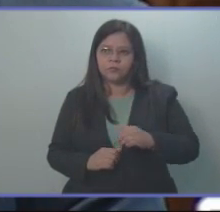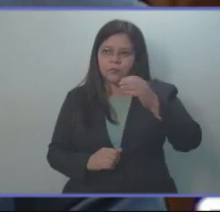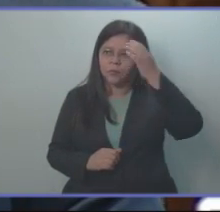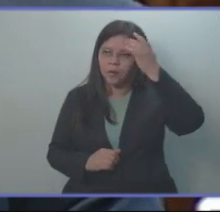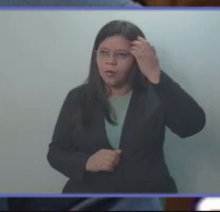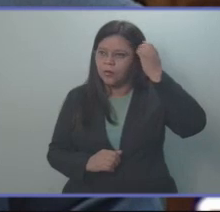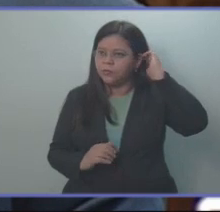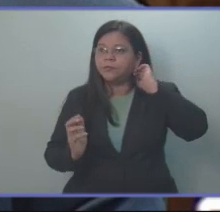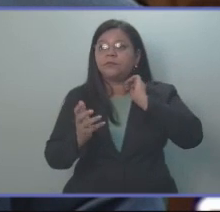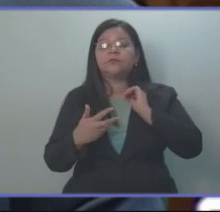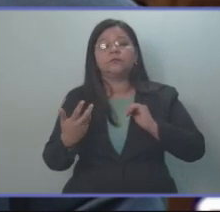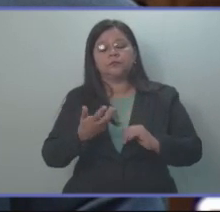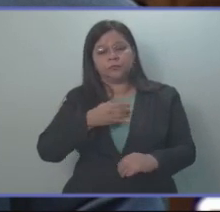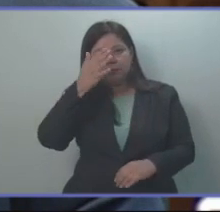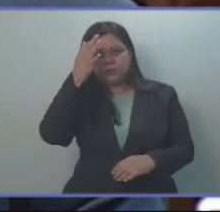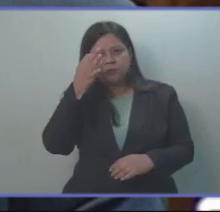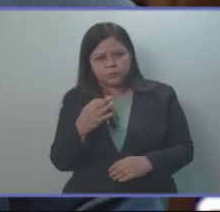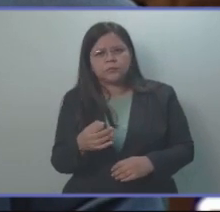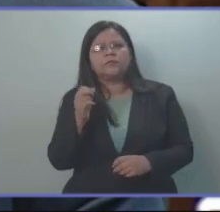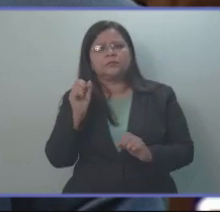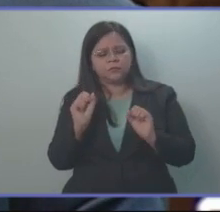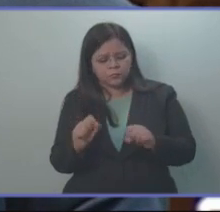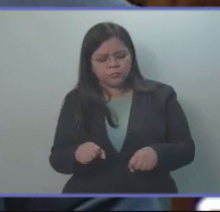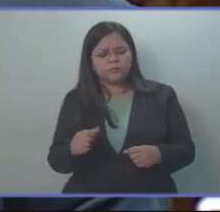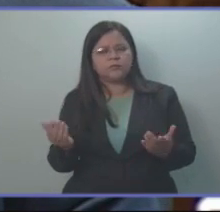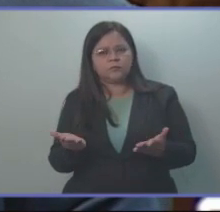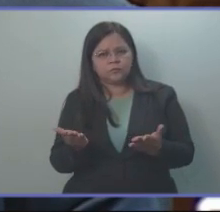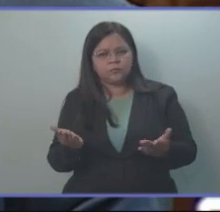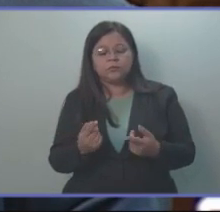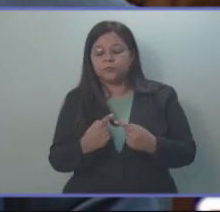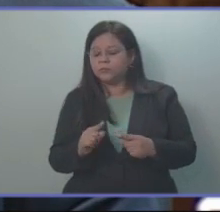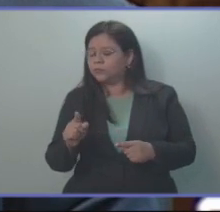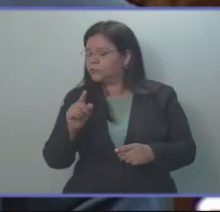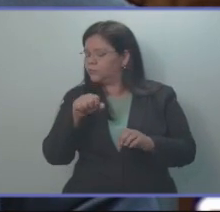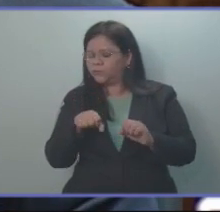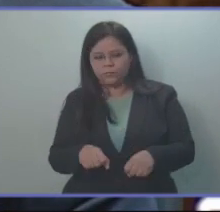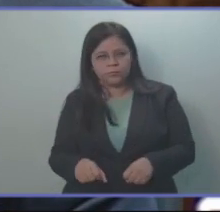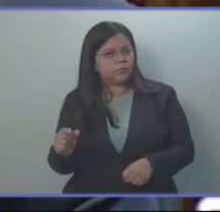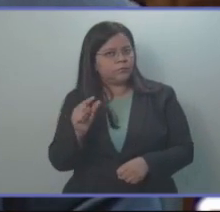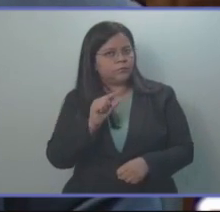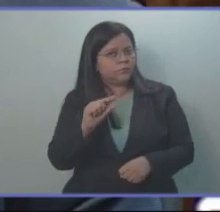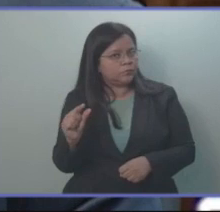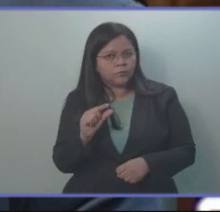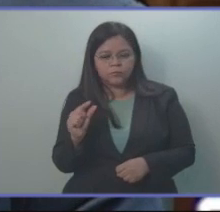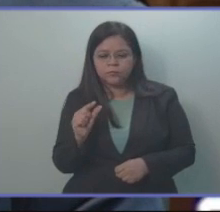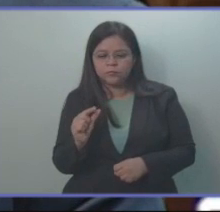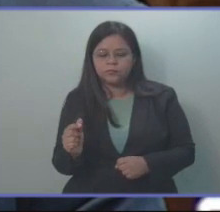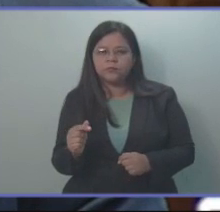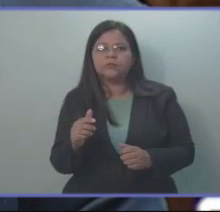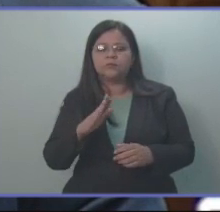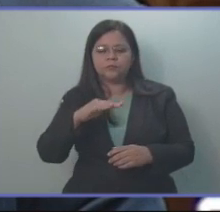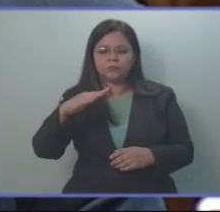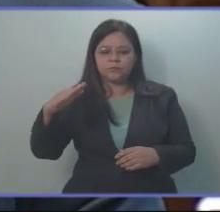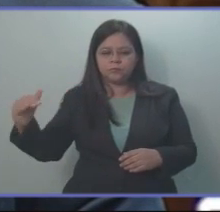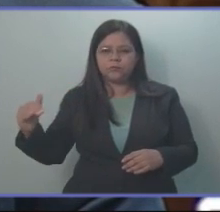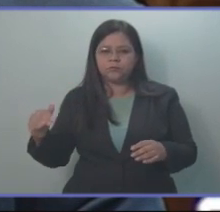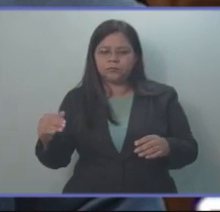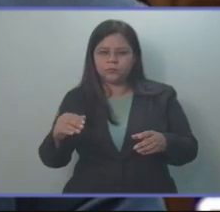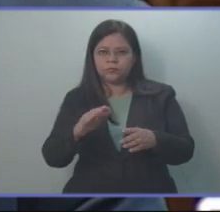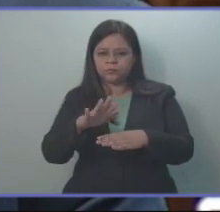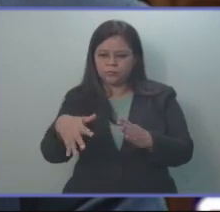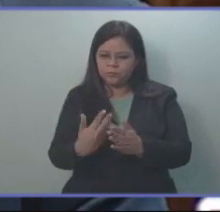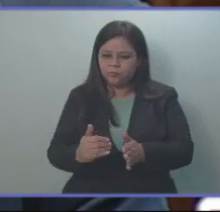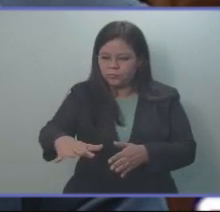ha considerado oportuno y necesaria la misma, dado que no debe ni puede permitirse la reducción del territorio